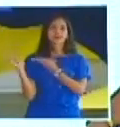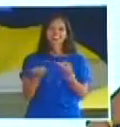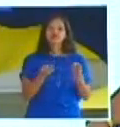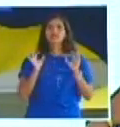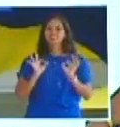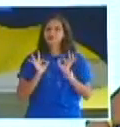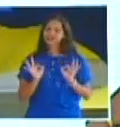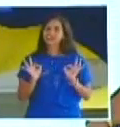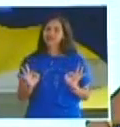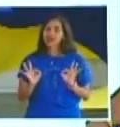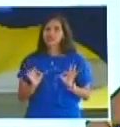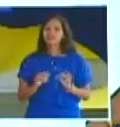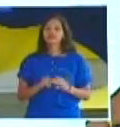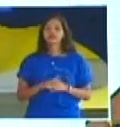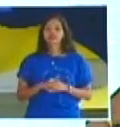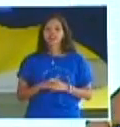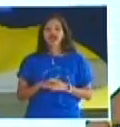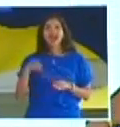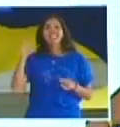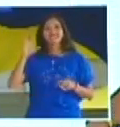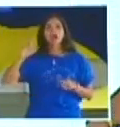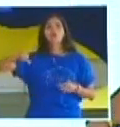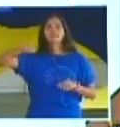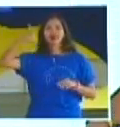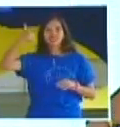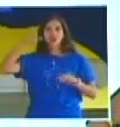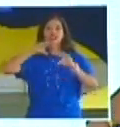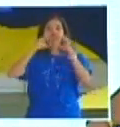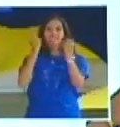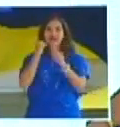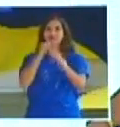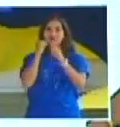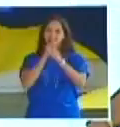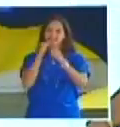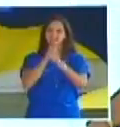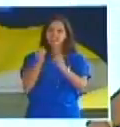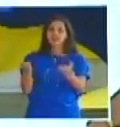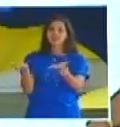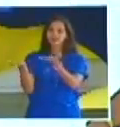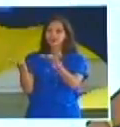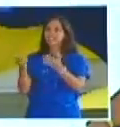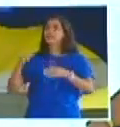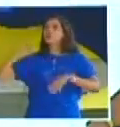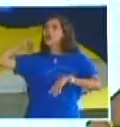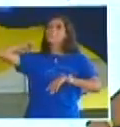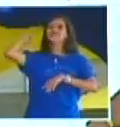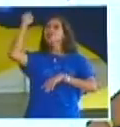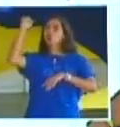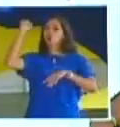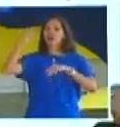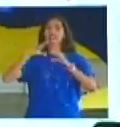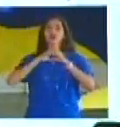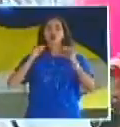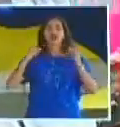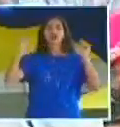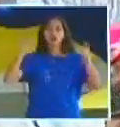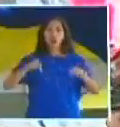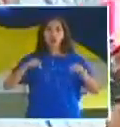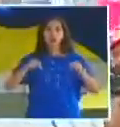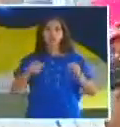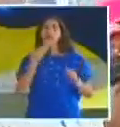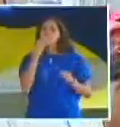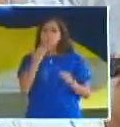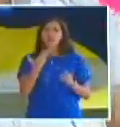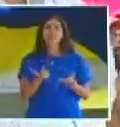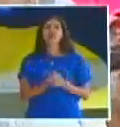especial también al Estado Mayor de la clase obrera venezolana, que han obtenido una victoria total hoy frente al